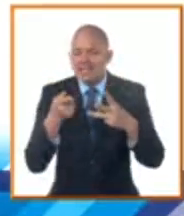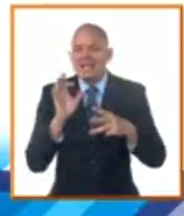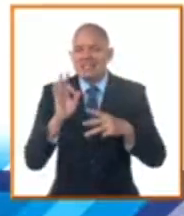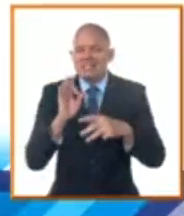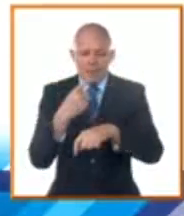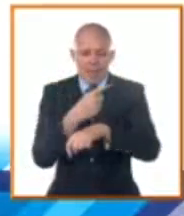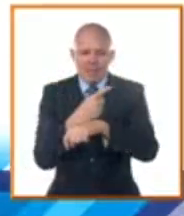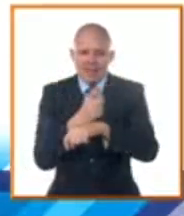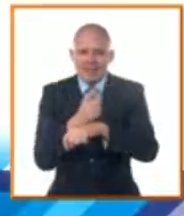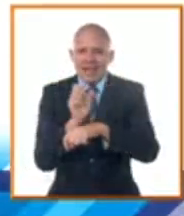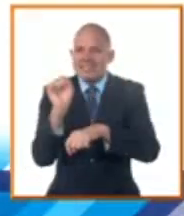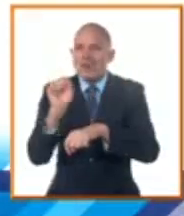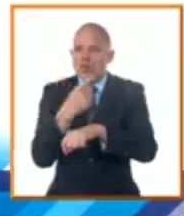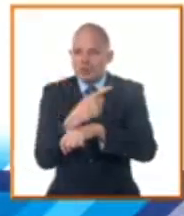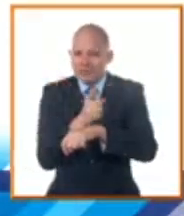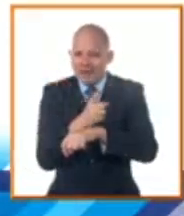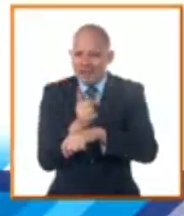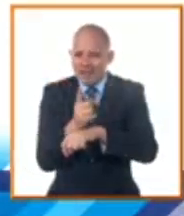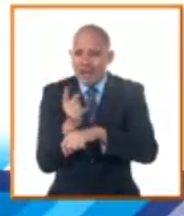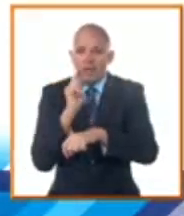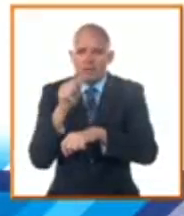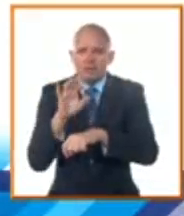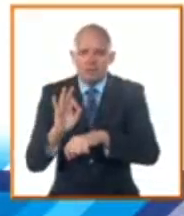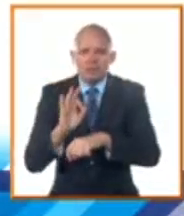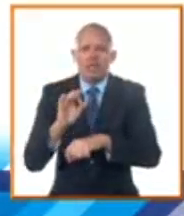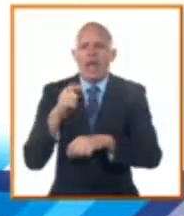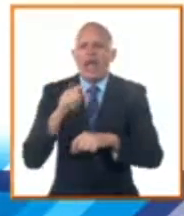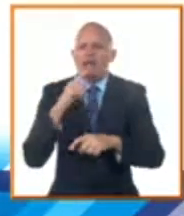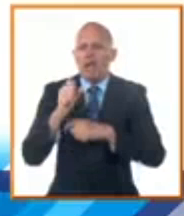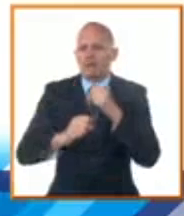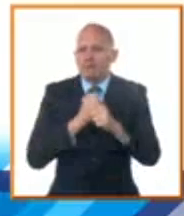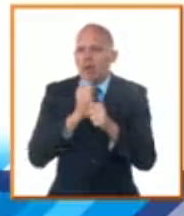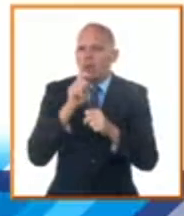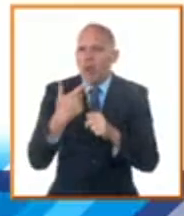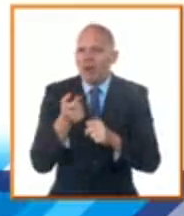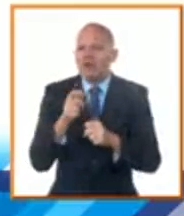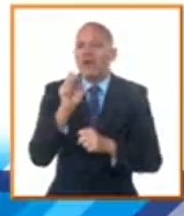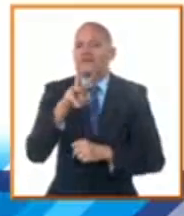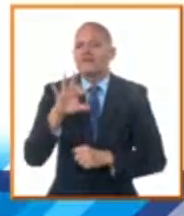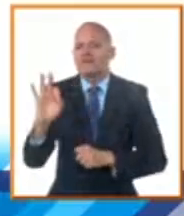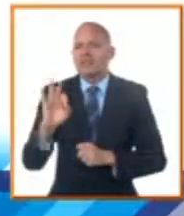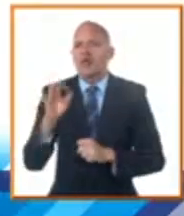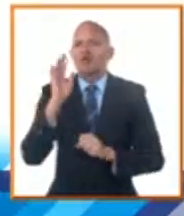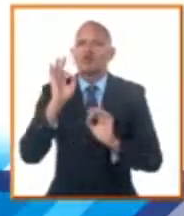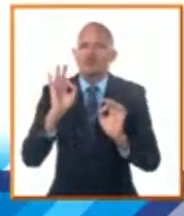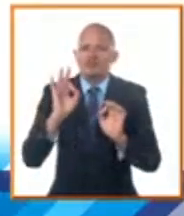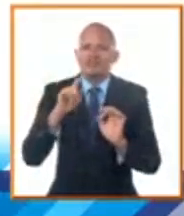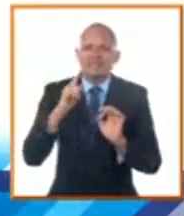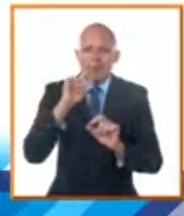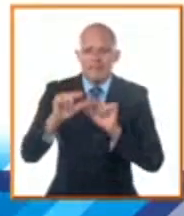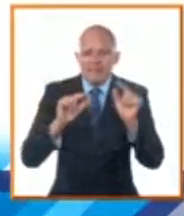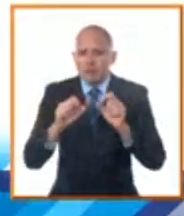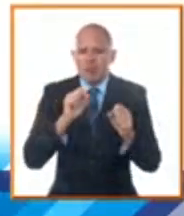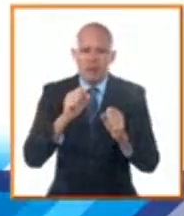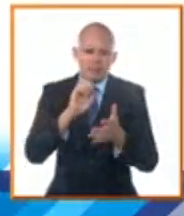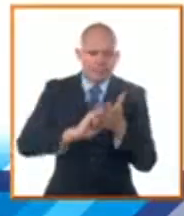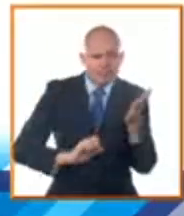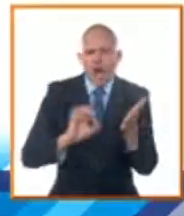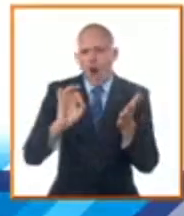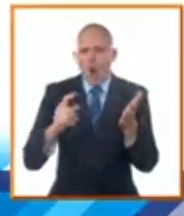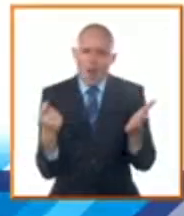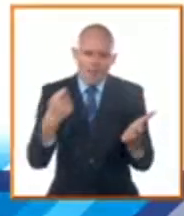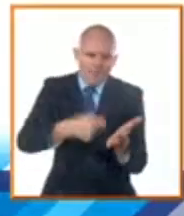785 millones de operaciones. El resultado es 2,5 veces superior a lo que habíamos hecho